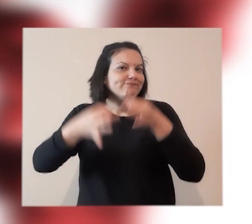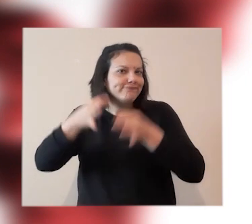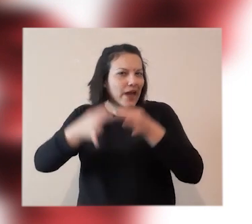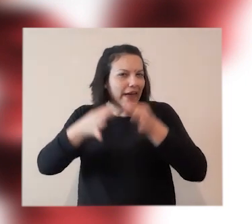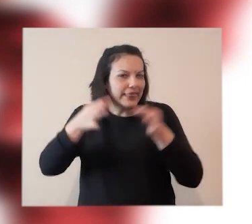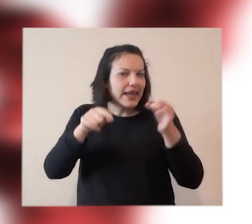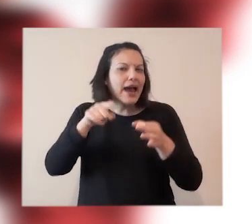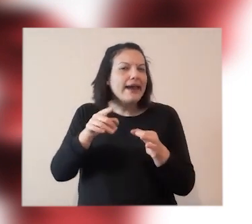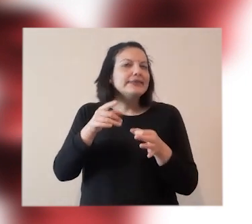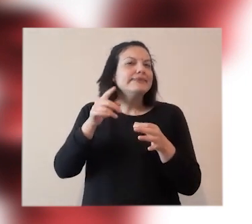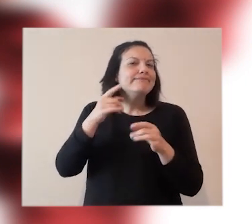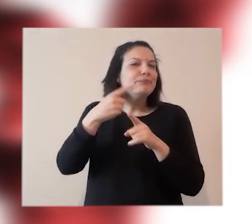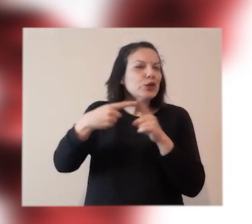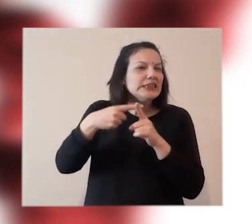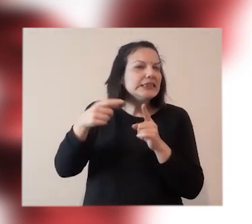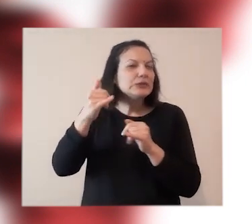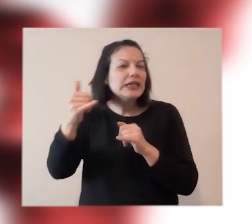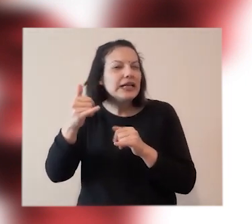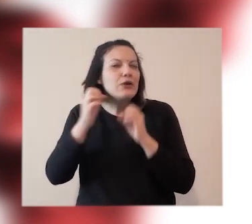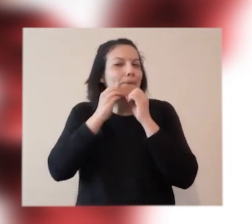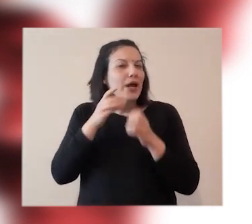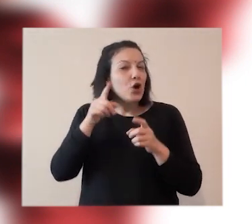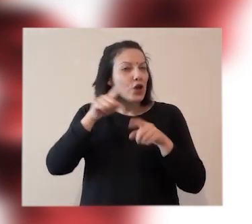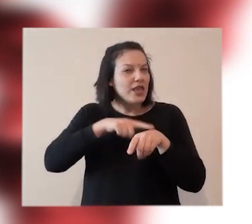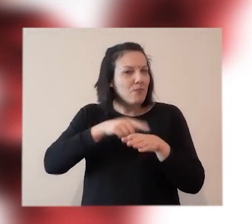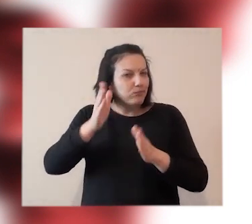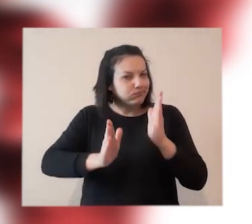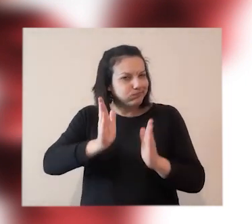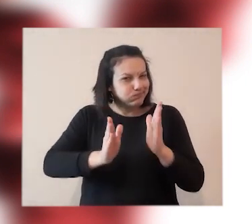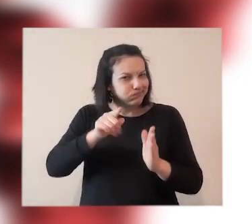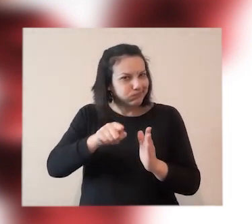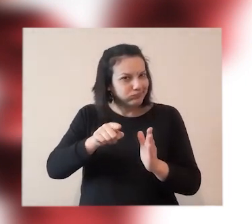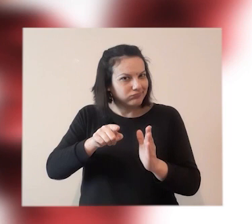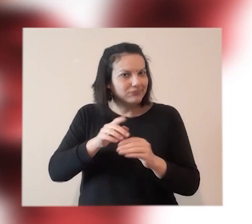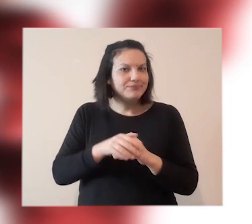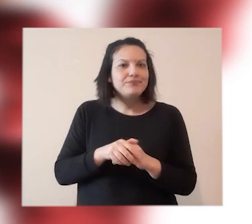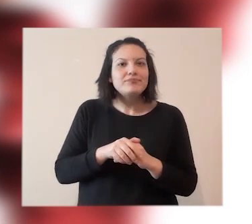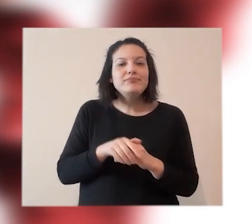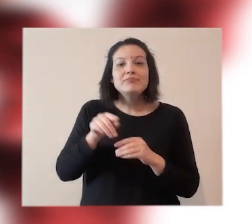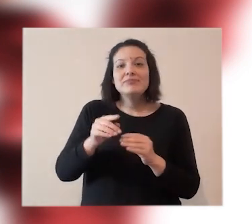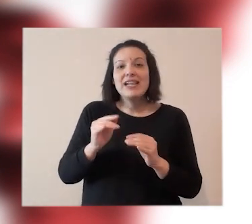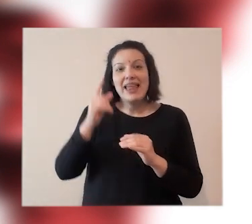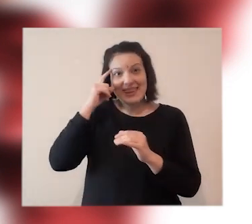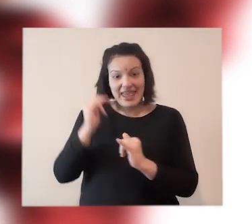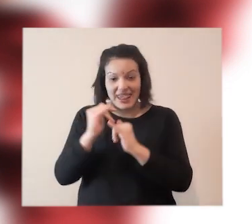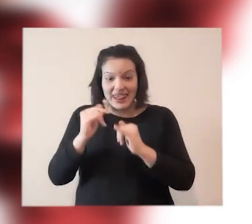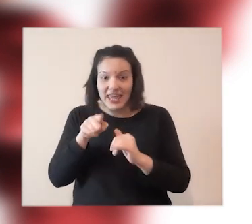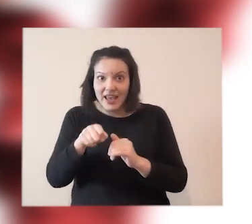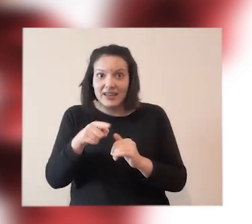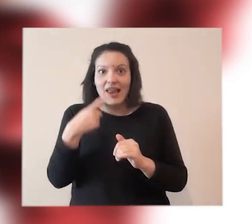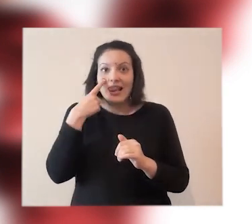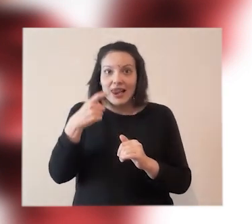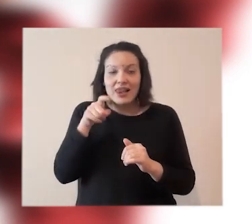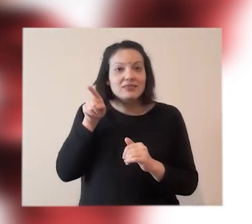test sería lo oportuno en ese momento, digamos, llegando al día 10, que es donde se puede observar, digamos,